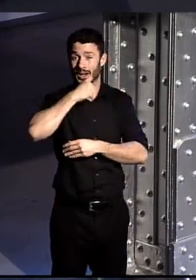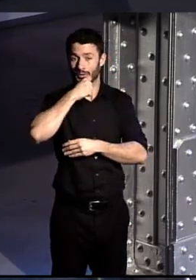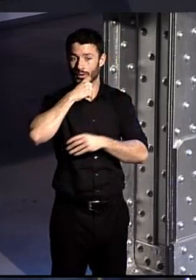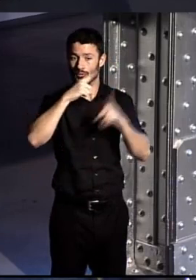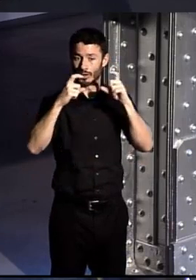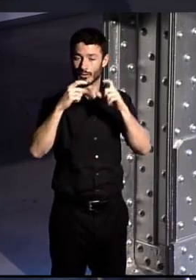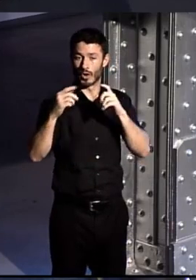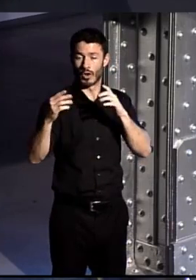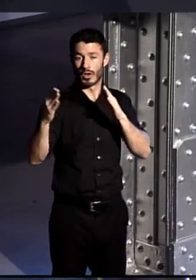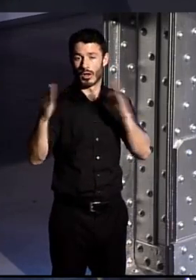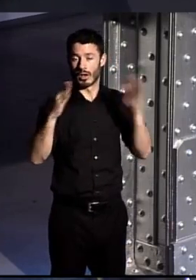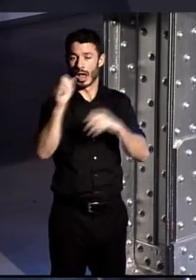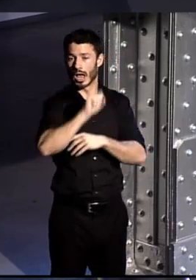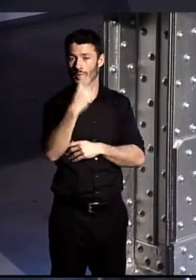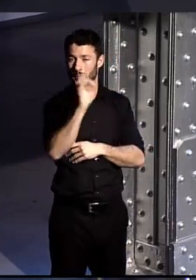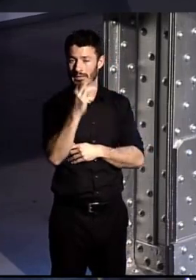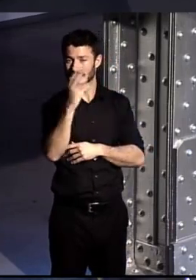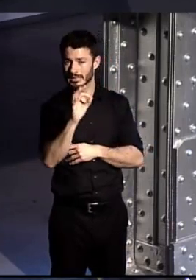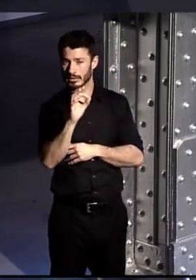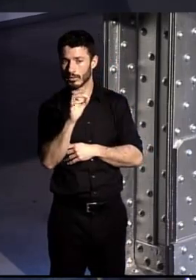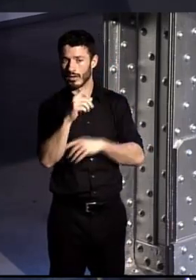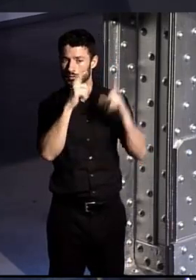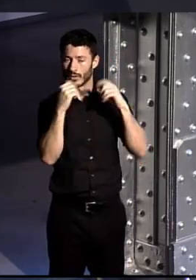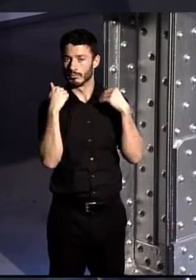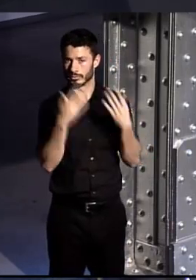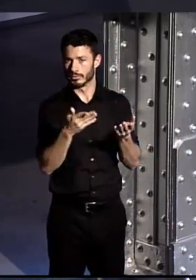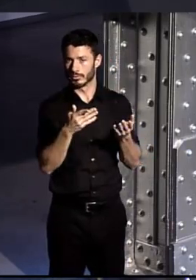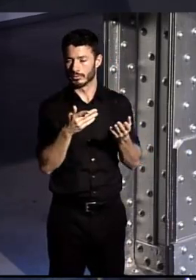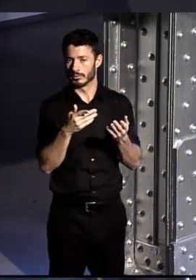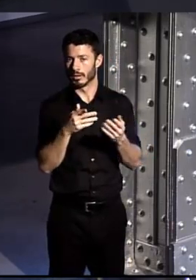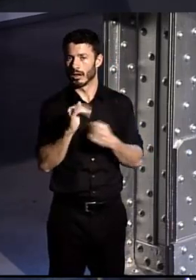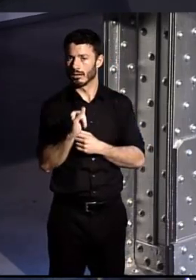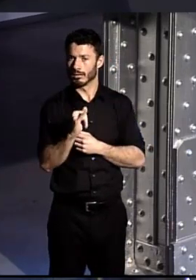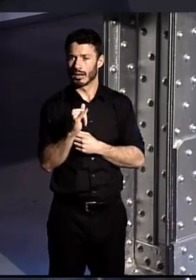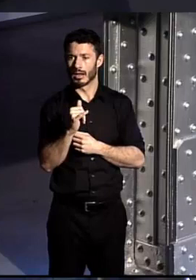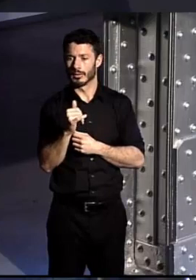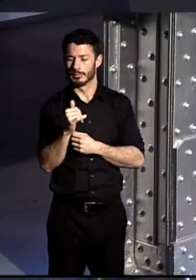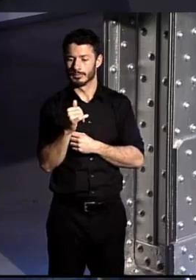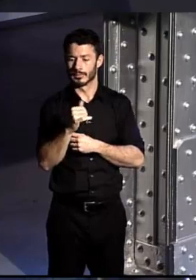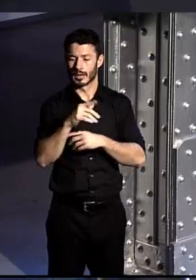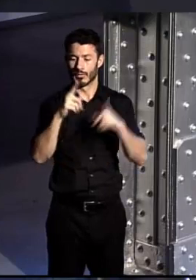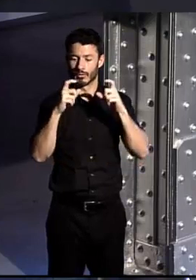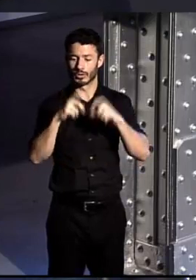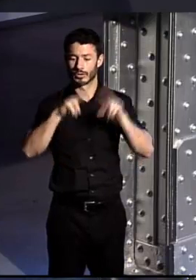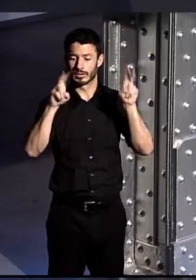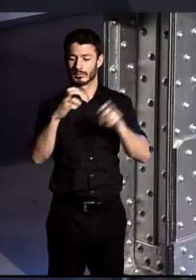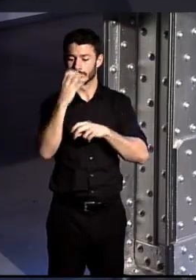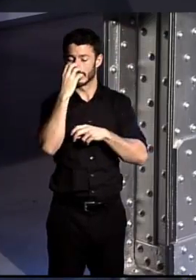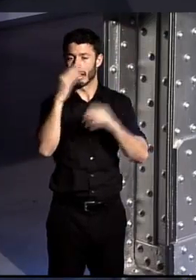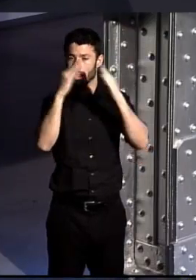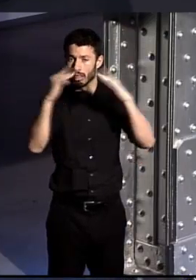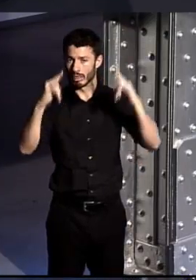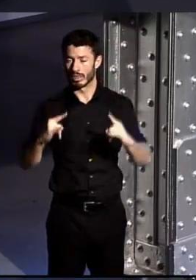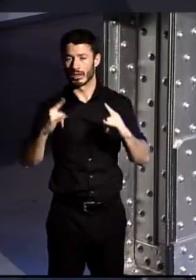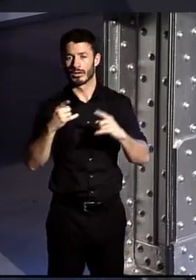bien en los años 20-30, aunque tenía fotografías tempranas y teníamos una de una troupe circense que nos pareció que podía ilustrar muy bien la parte que tenemos dedicada al circo